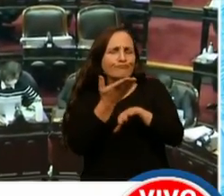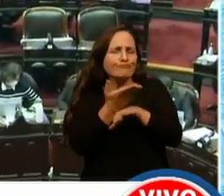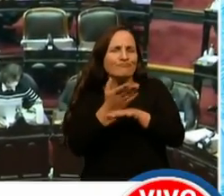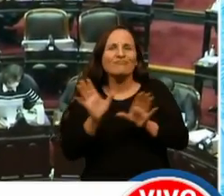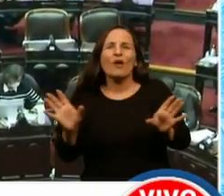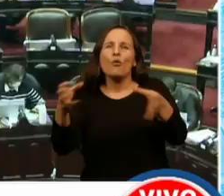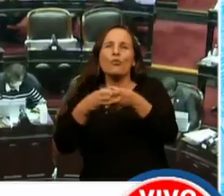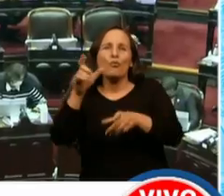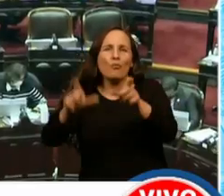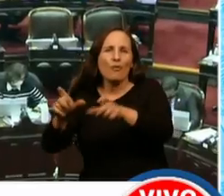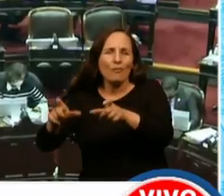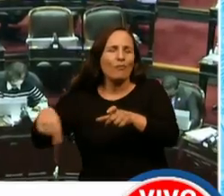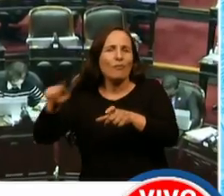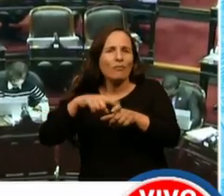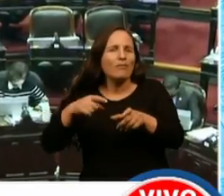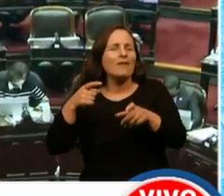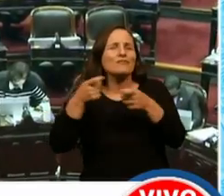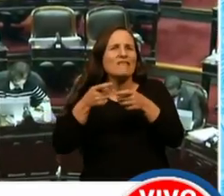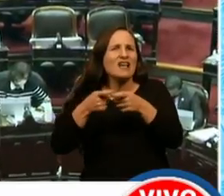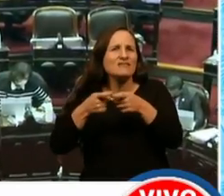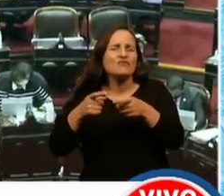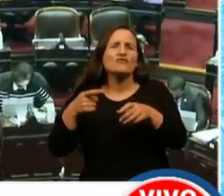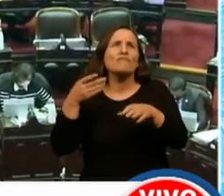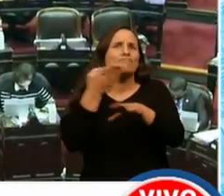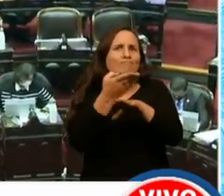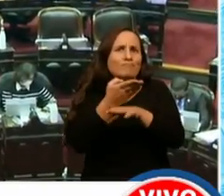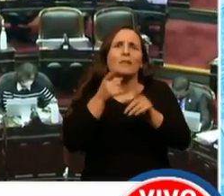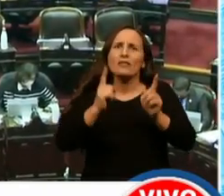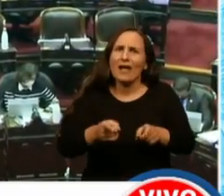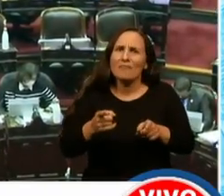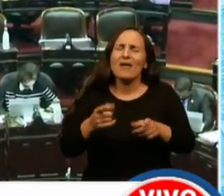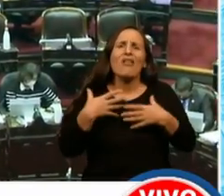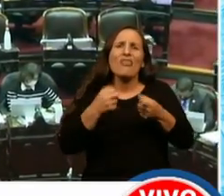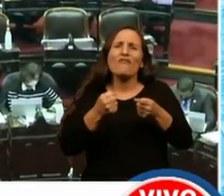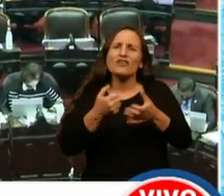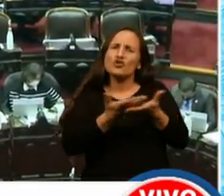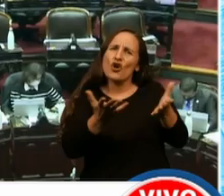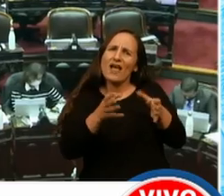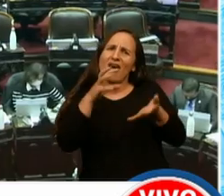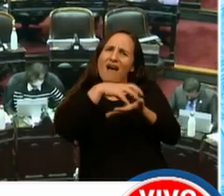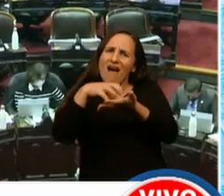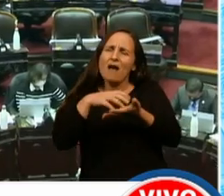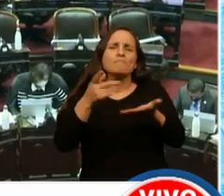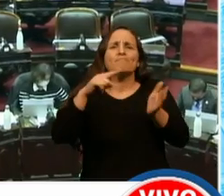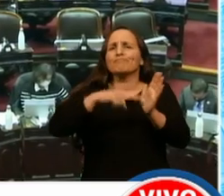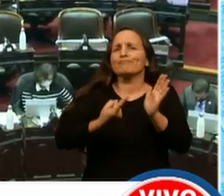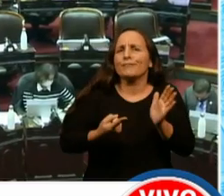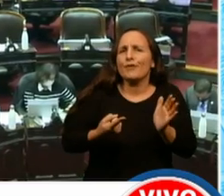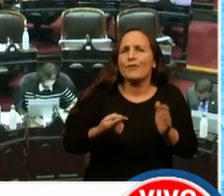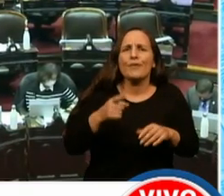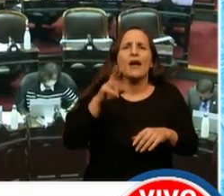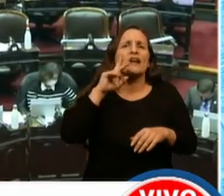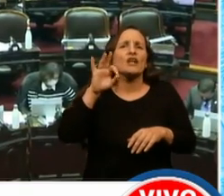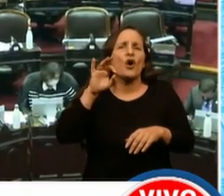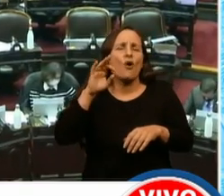usuarios pero también han sido los defensores del pueblo de ciudades como la de río